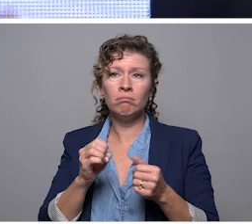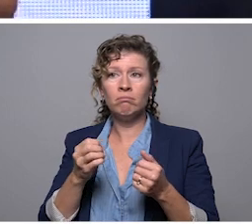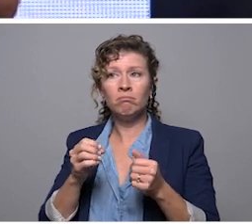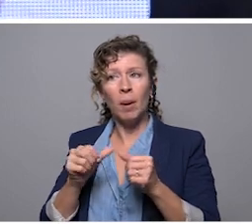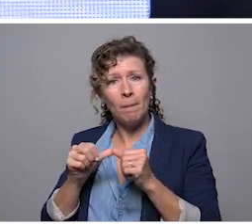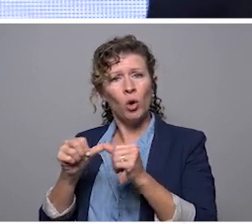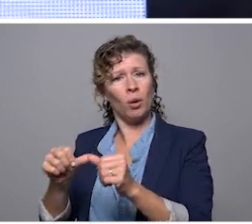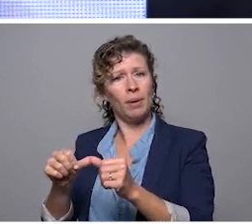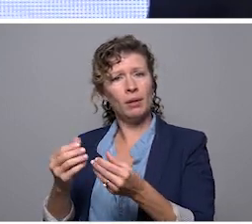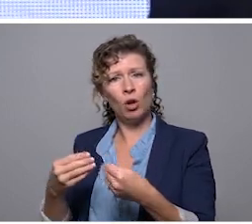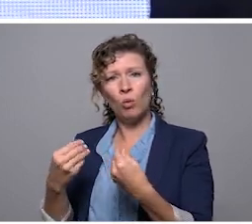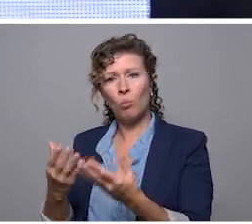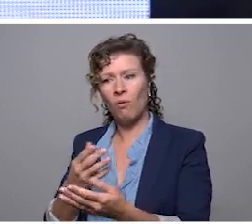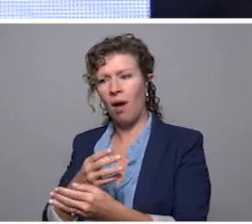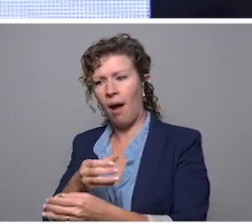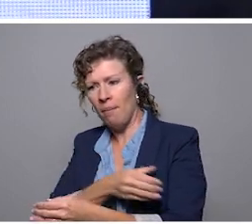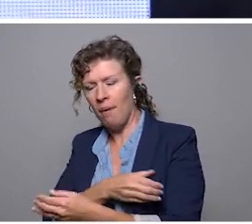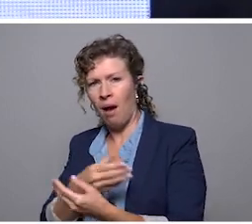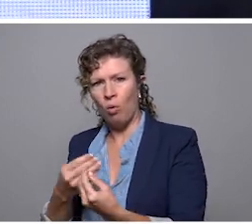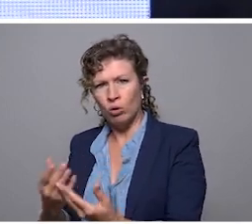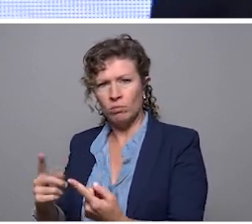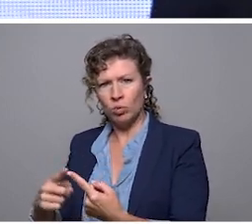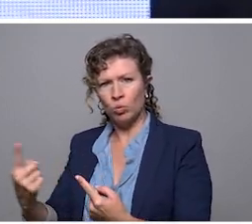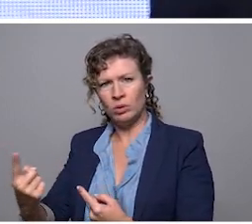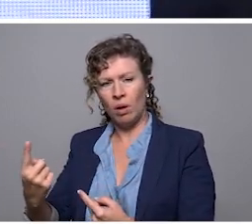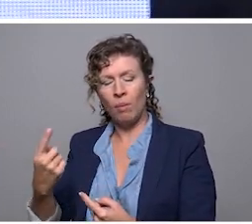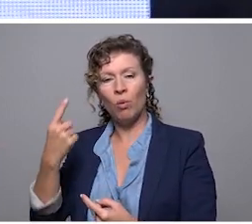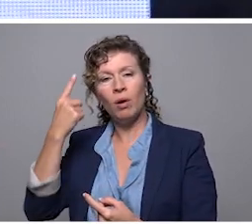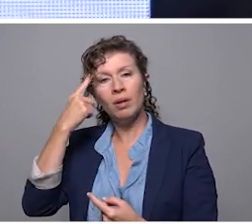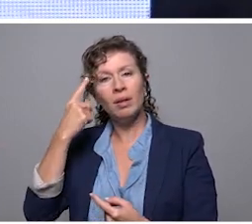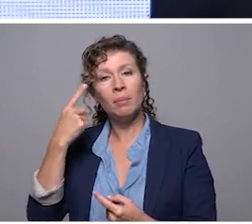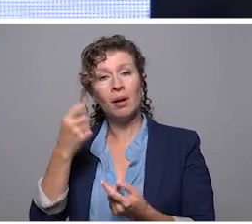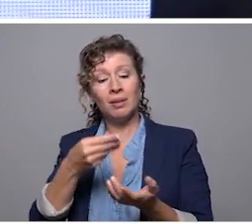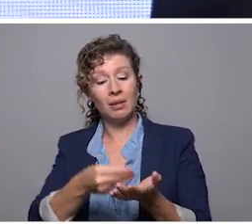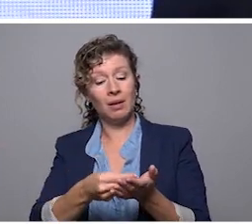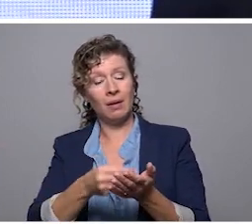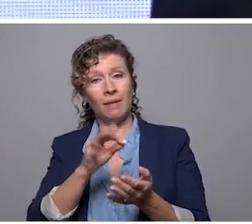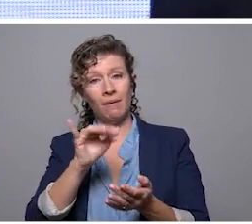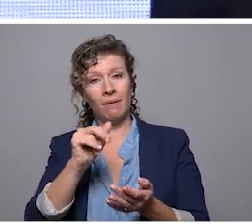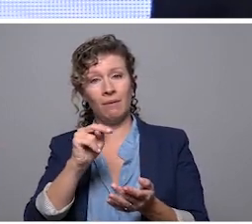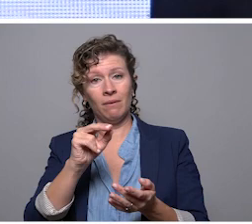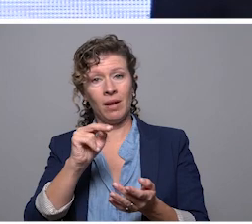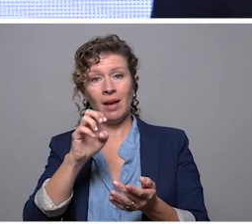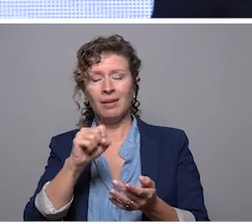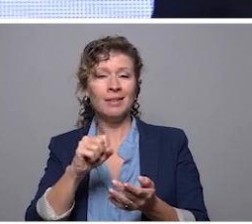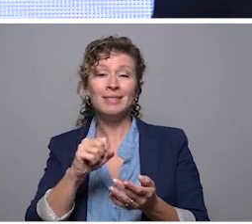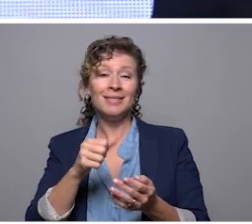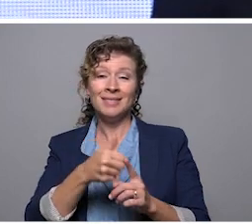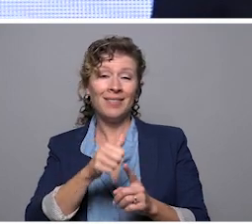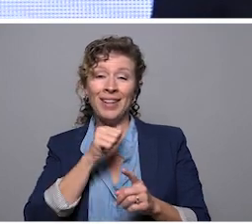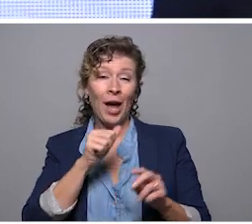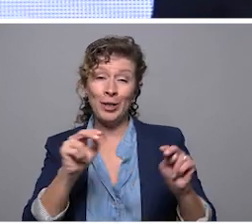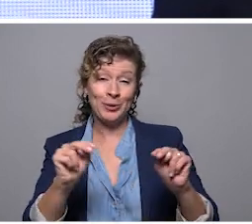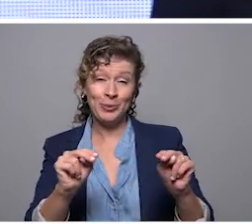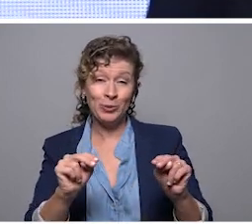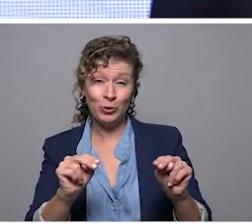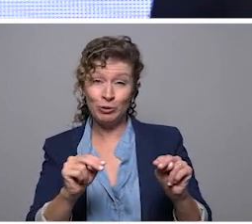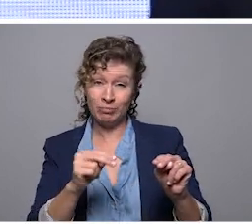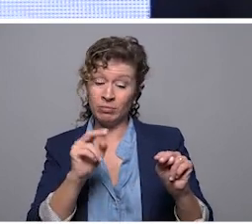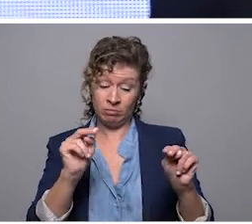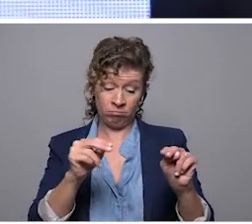finanzas ninguna finanza es neutral las finanzas tienen le dan poder a alguien si ustedes